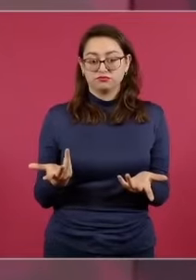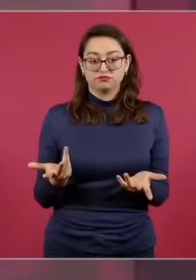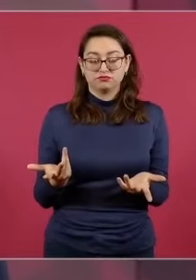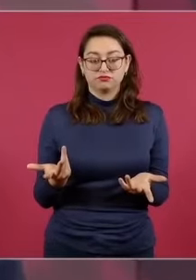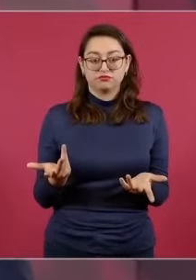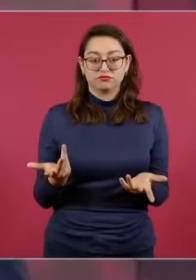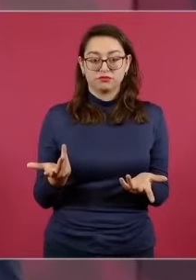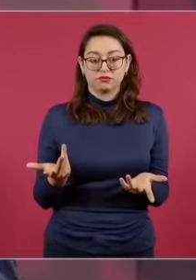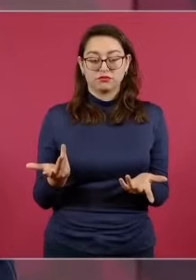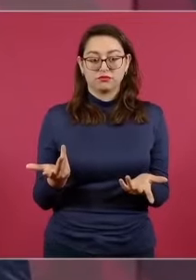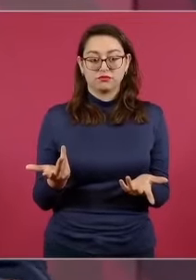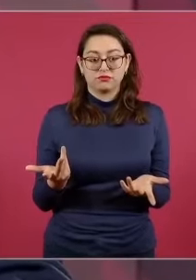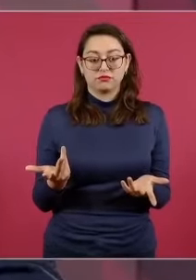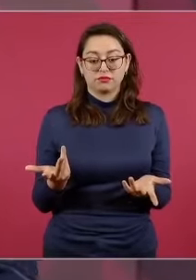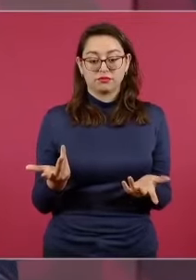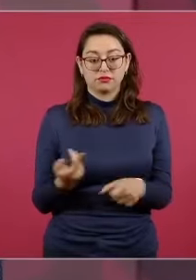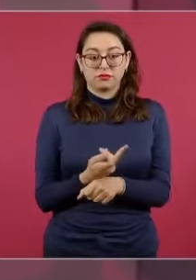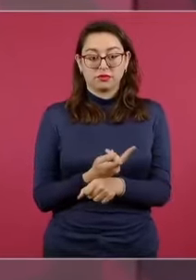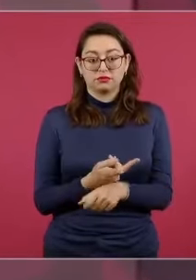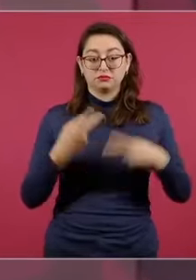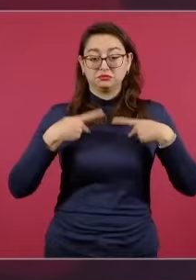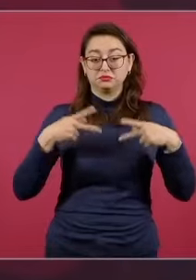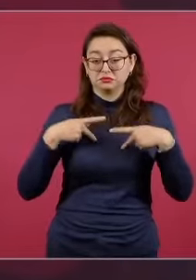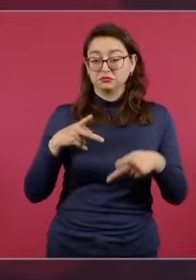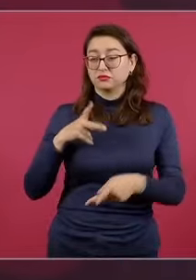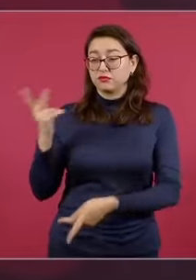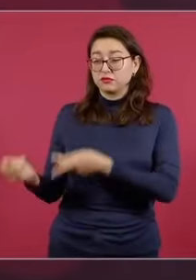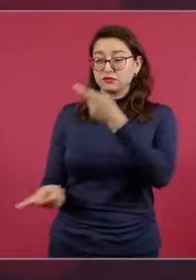no se llevan a cabo consultas,